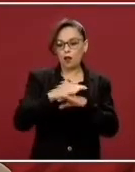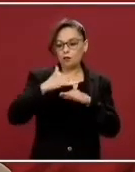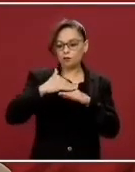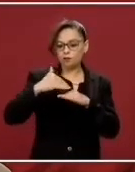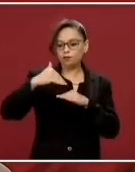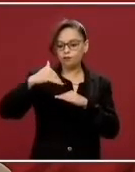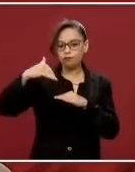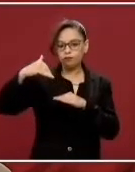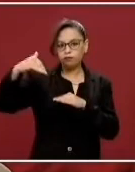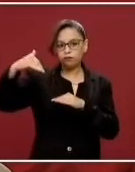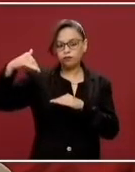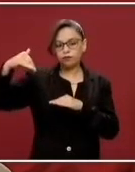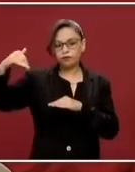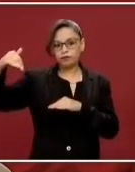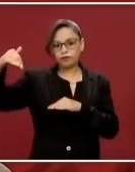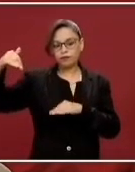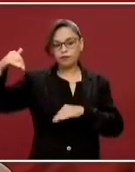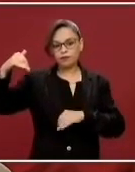casos diarios.